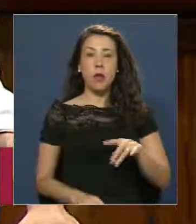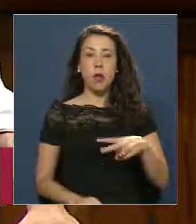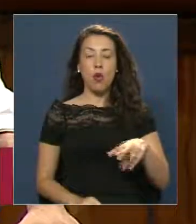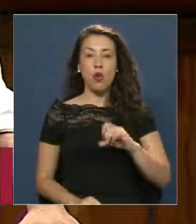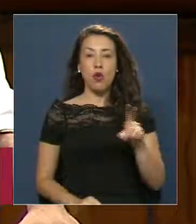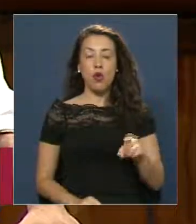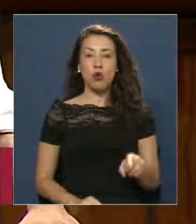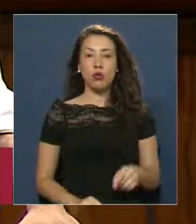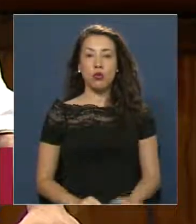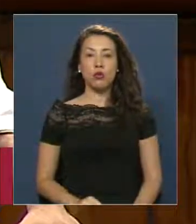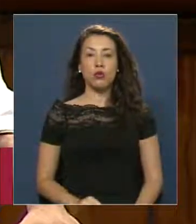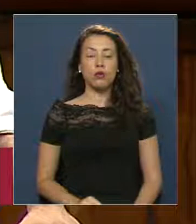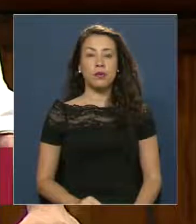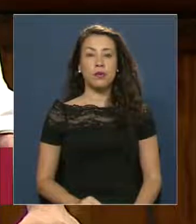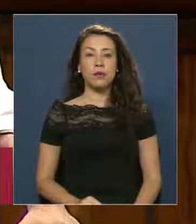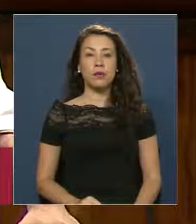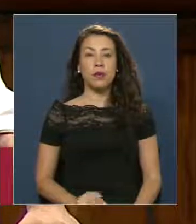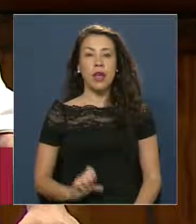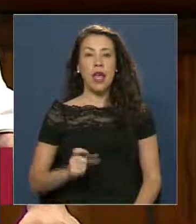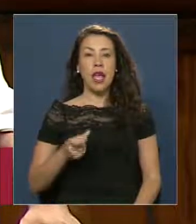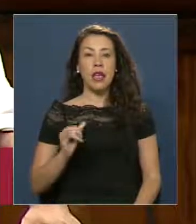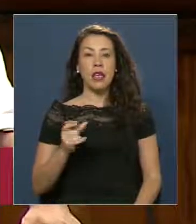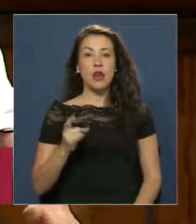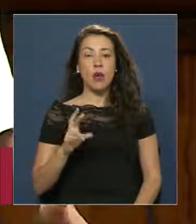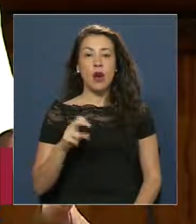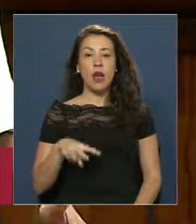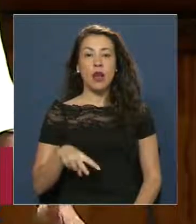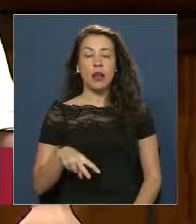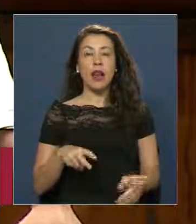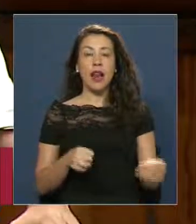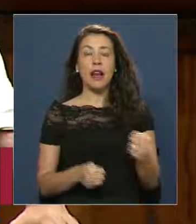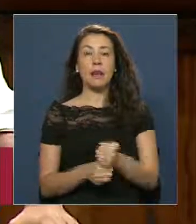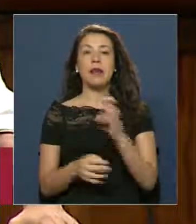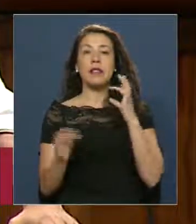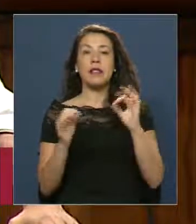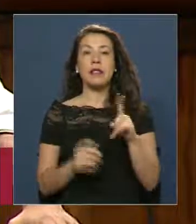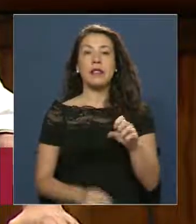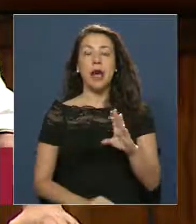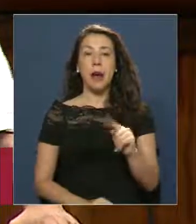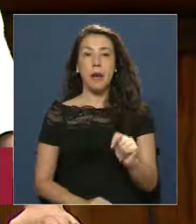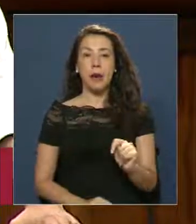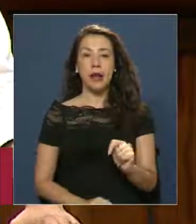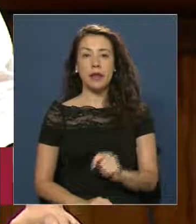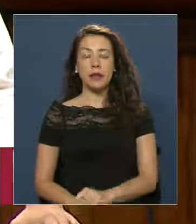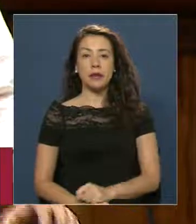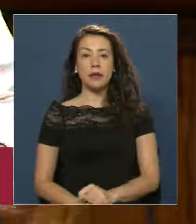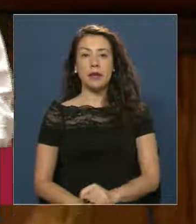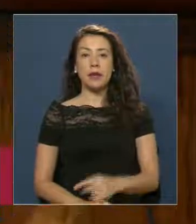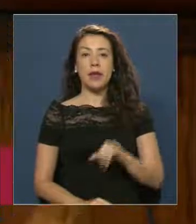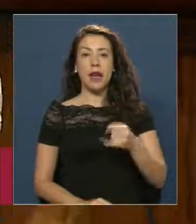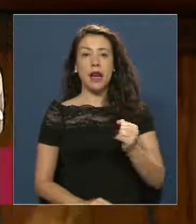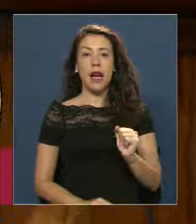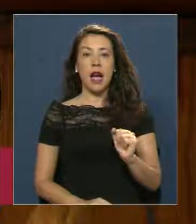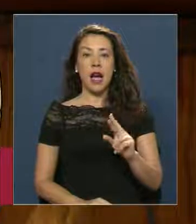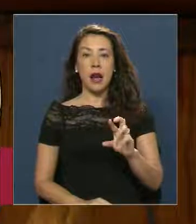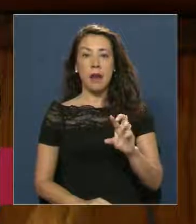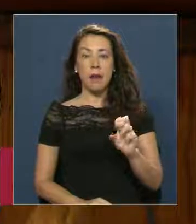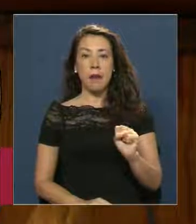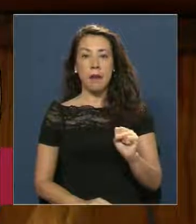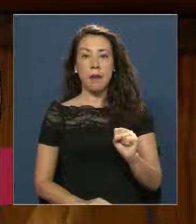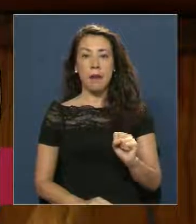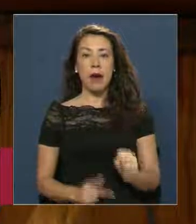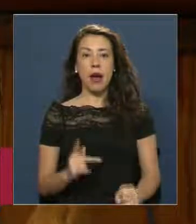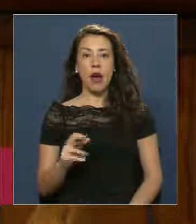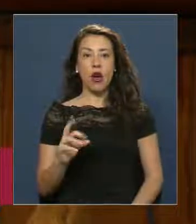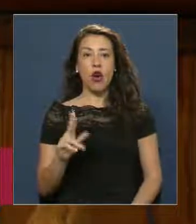Francesca, y los diputados señores Eguiguren, don Francisco, en reemplazo de la señora Sabat, doña Marcela, Jarpa, don Carlos Abel,